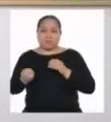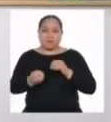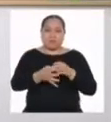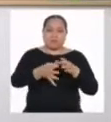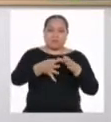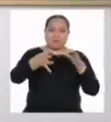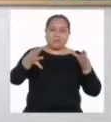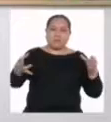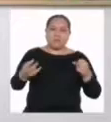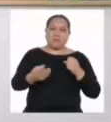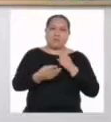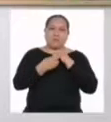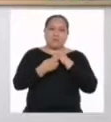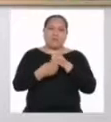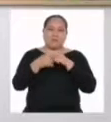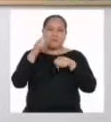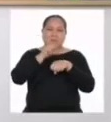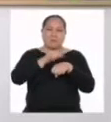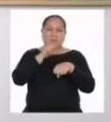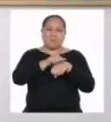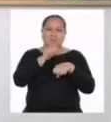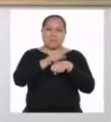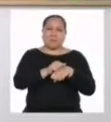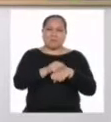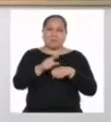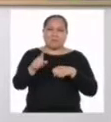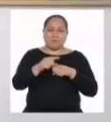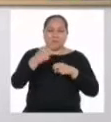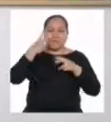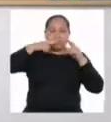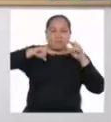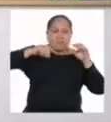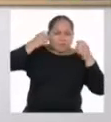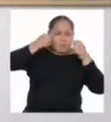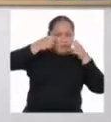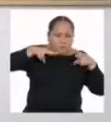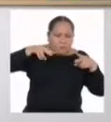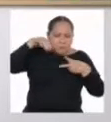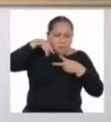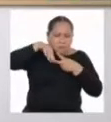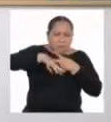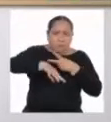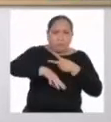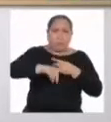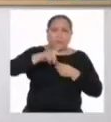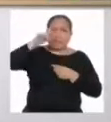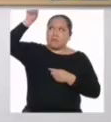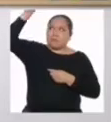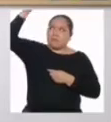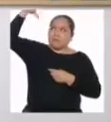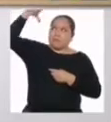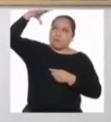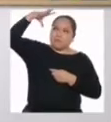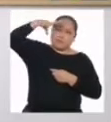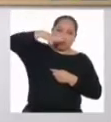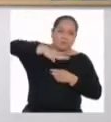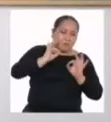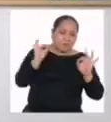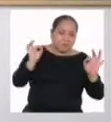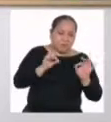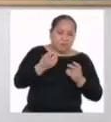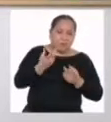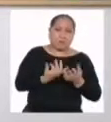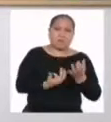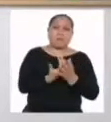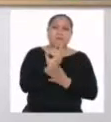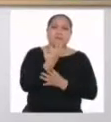sólidos en suspensión en el agua, lo cual reduce la transparencia del agua y la penetración de la luz solar, disminuyendo